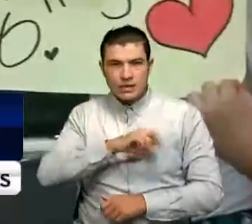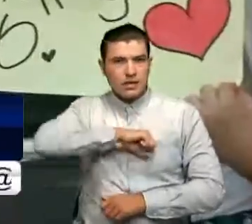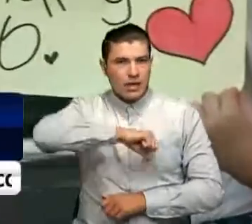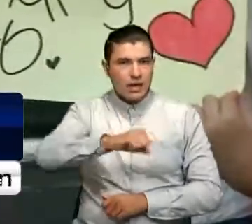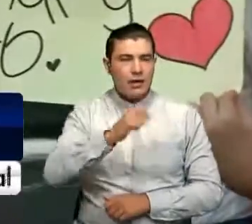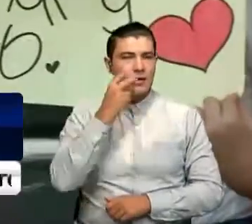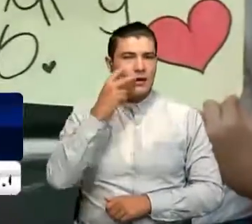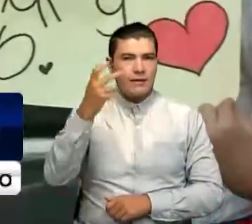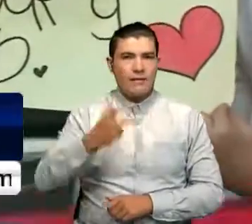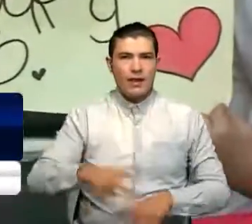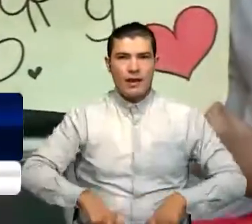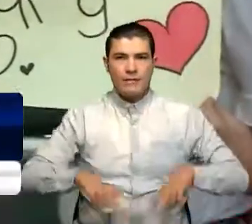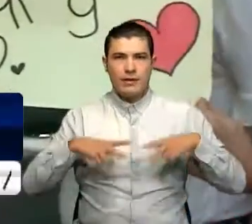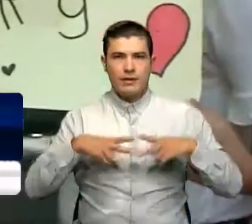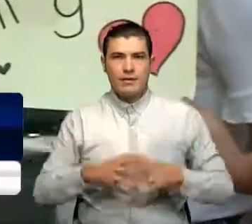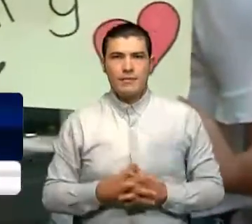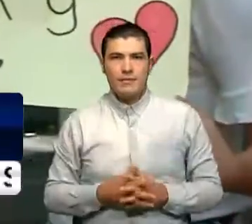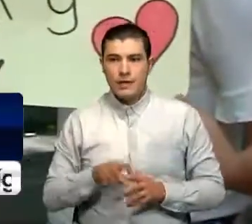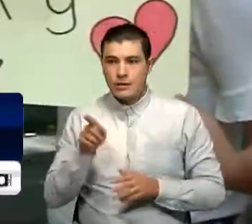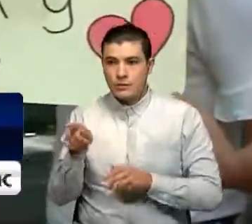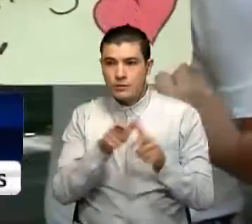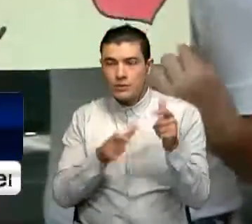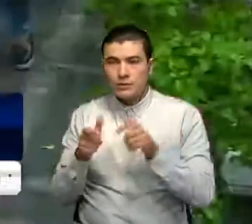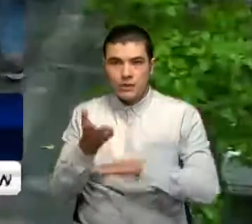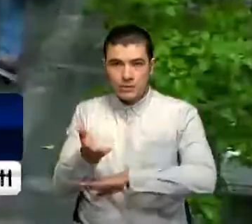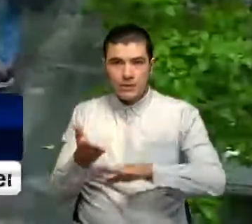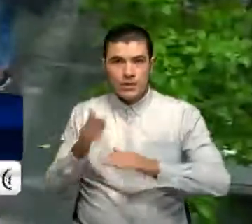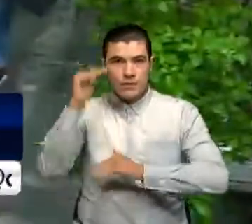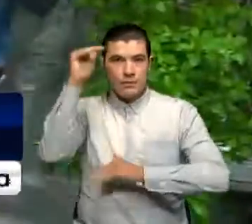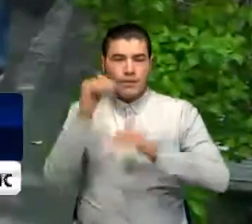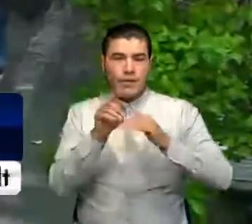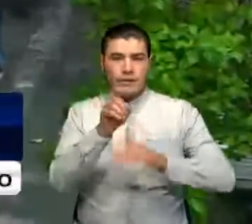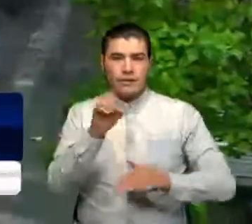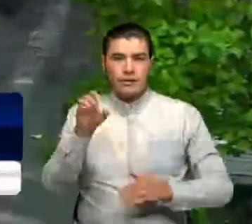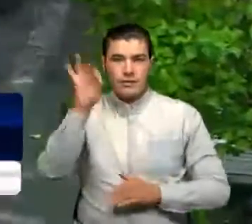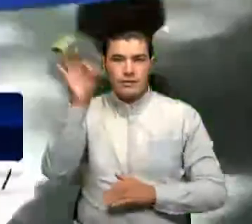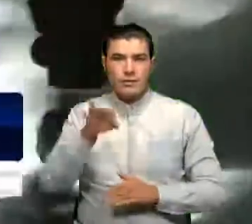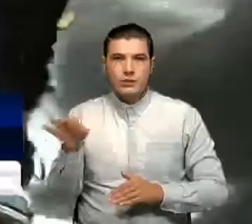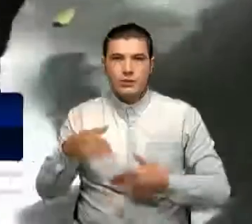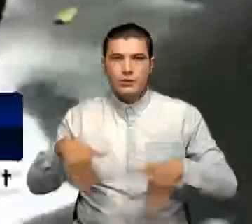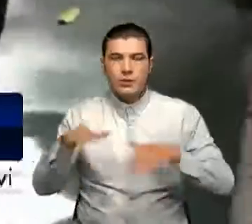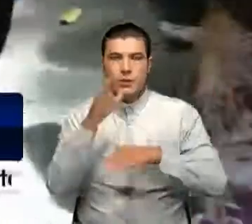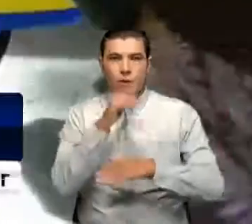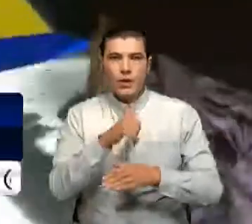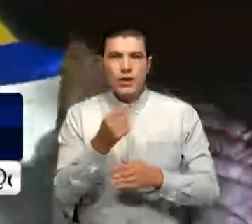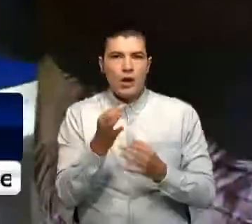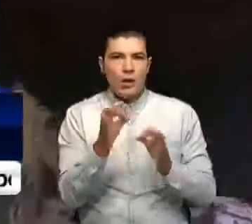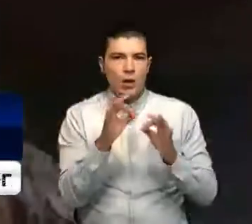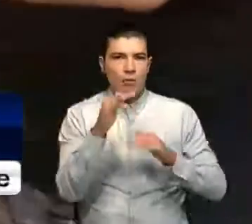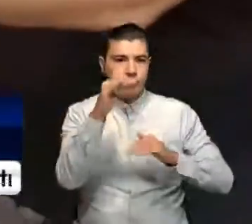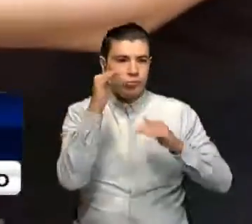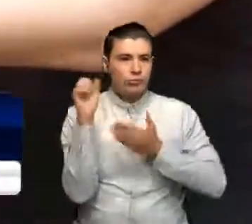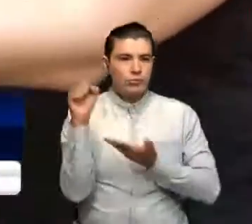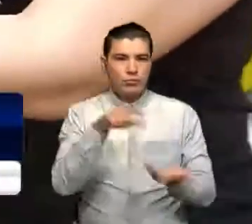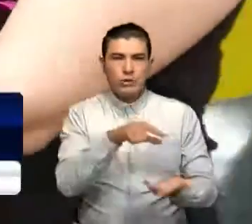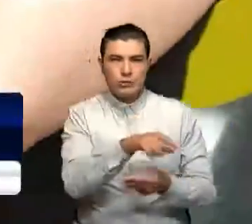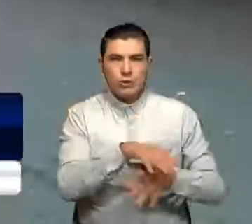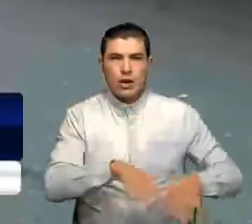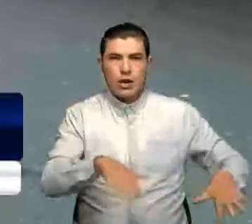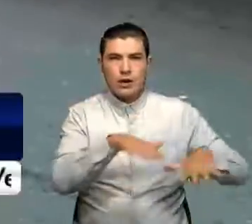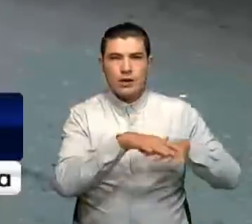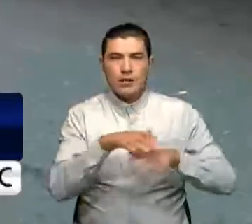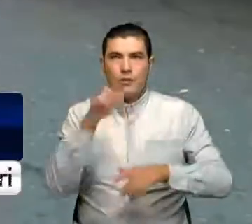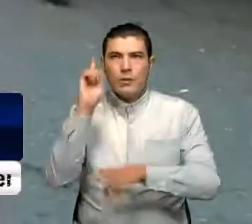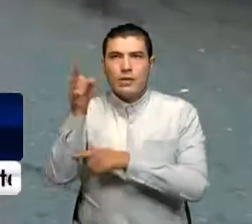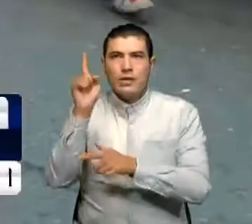los sindicatos de trabajadores pidieron disminuir el 60 por ciento de informalidad y la poca inversión en la región una política seria